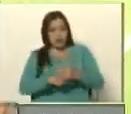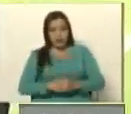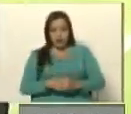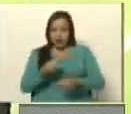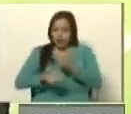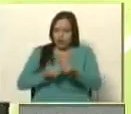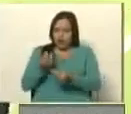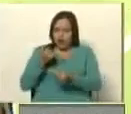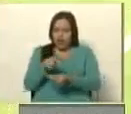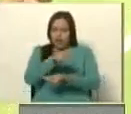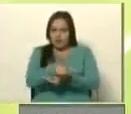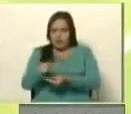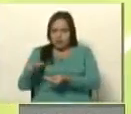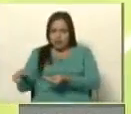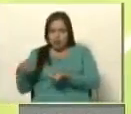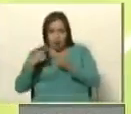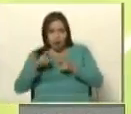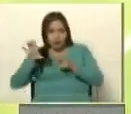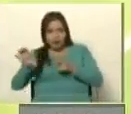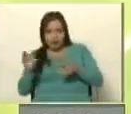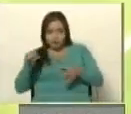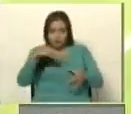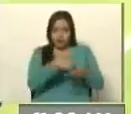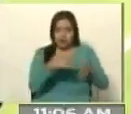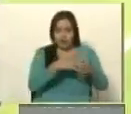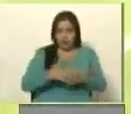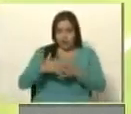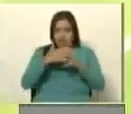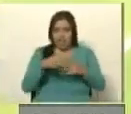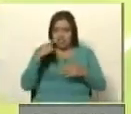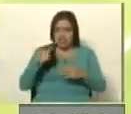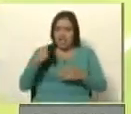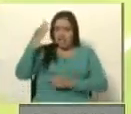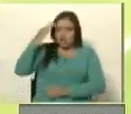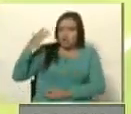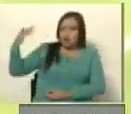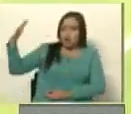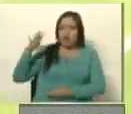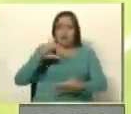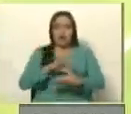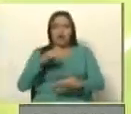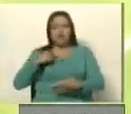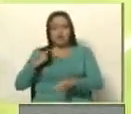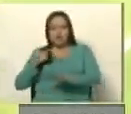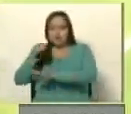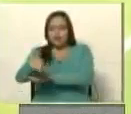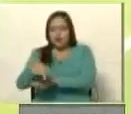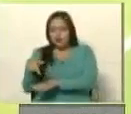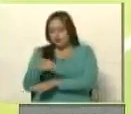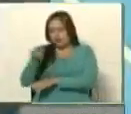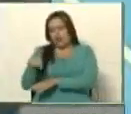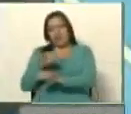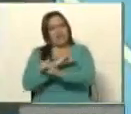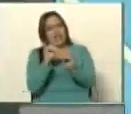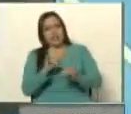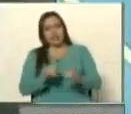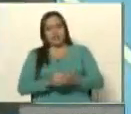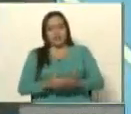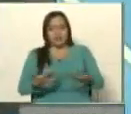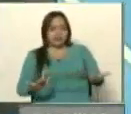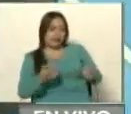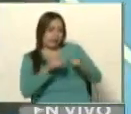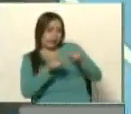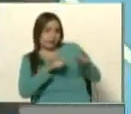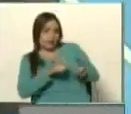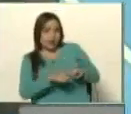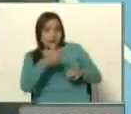los inmigrantes en los Estados Unidos? Prácticamente se le dice, no, usted es sueño americano, usted cruza y usted es feliz aquí. Bueno, solamente hay que preguntarles a